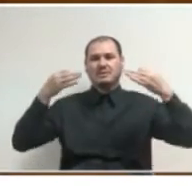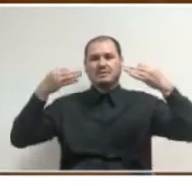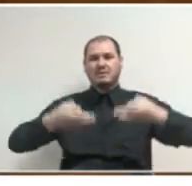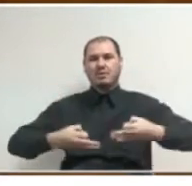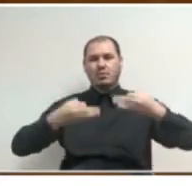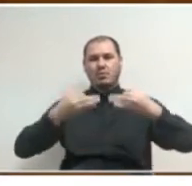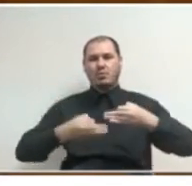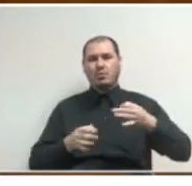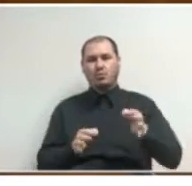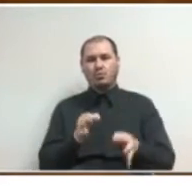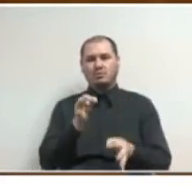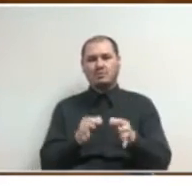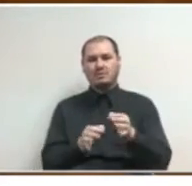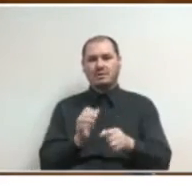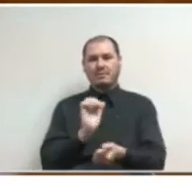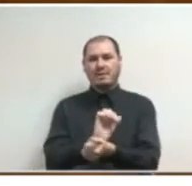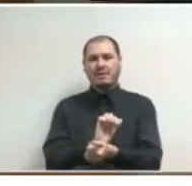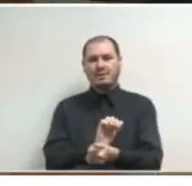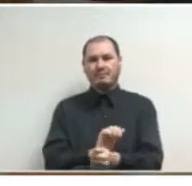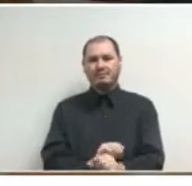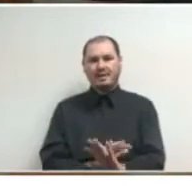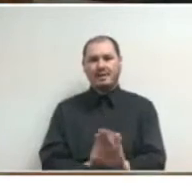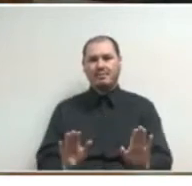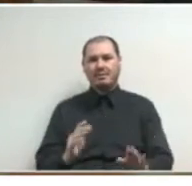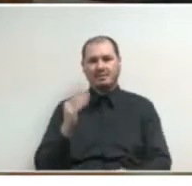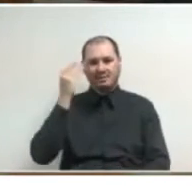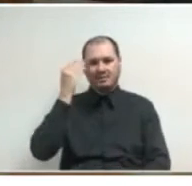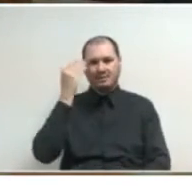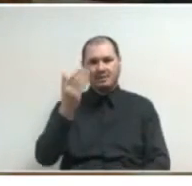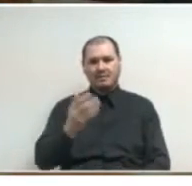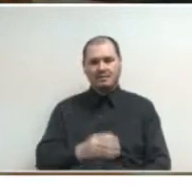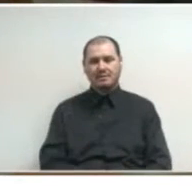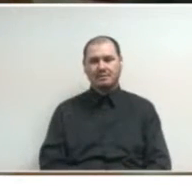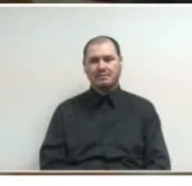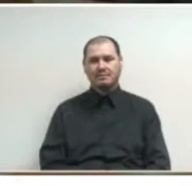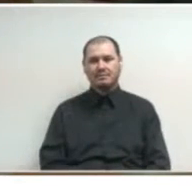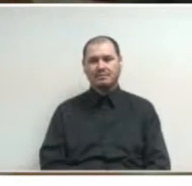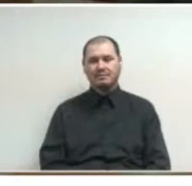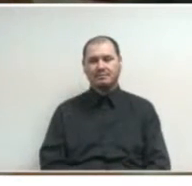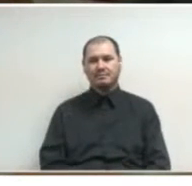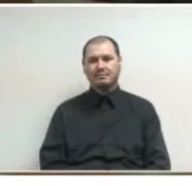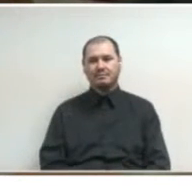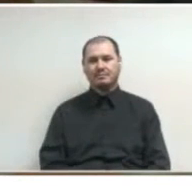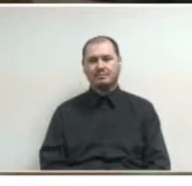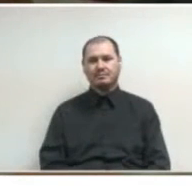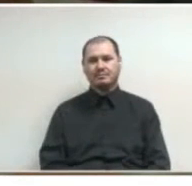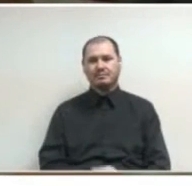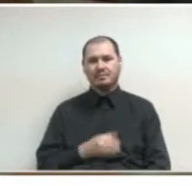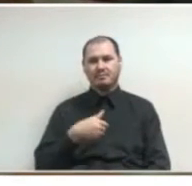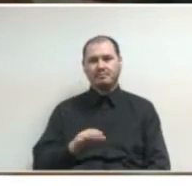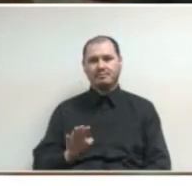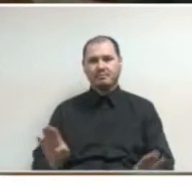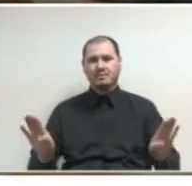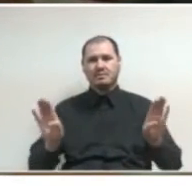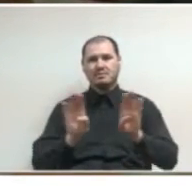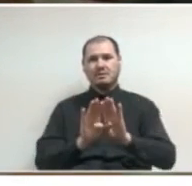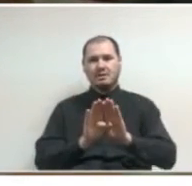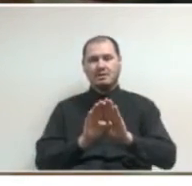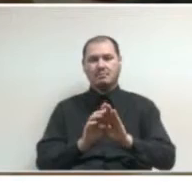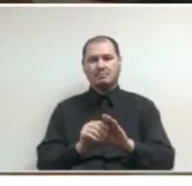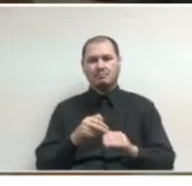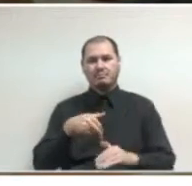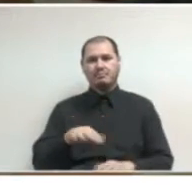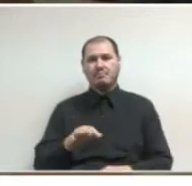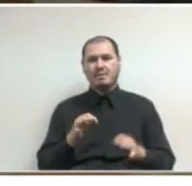jarata, esa capona, vete en diapoya, ya poba, güide. Aguille, peme, upe charamu, pero aguille, ahí debe doctora Carolina, va a pepe, ya